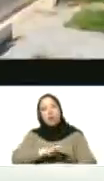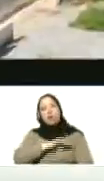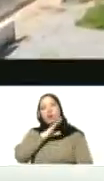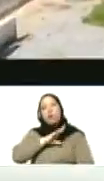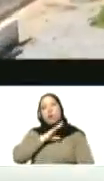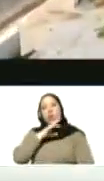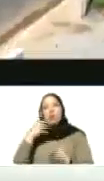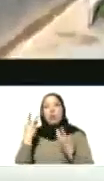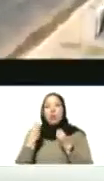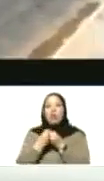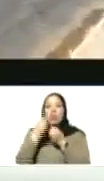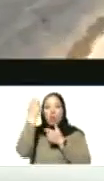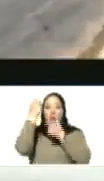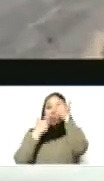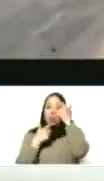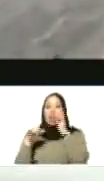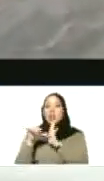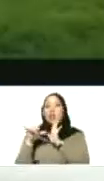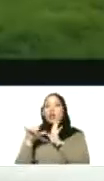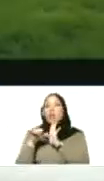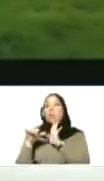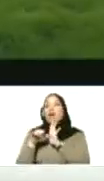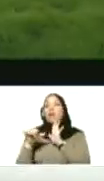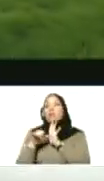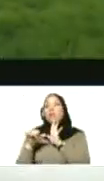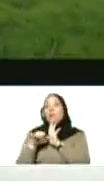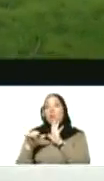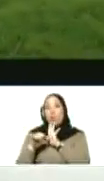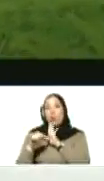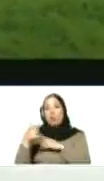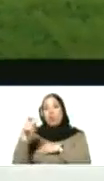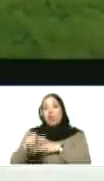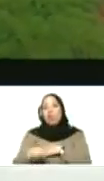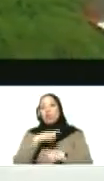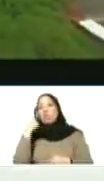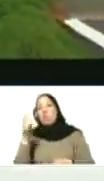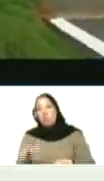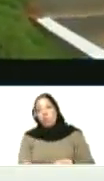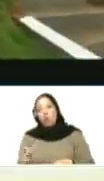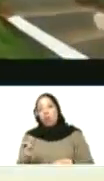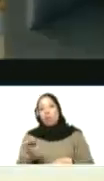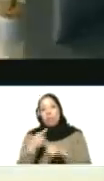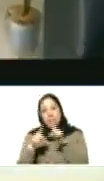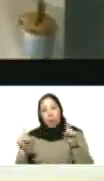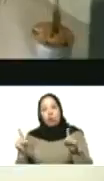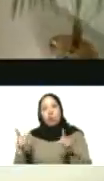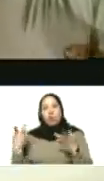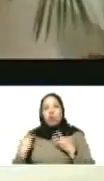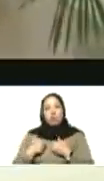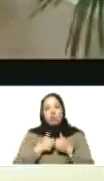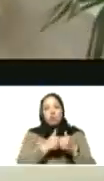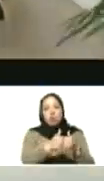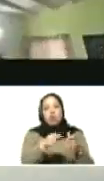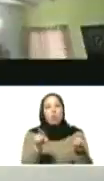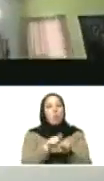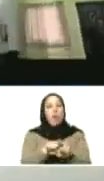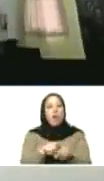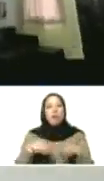a tu lado. Y está disfrutando este triunfo tuyo como